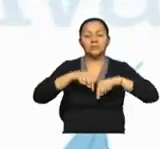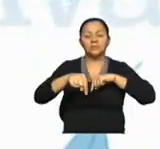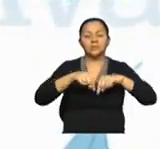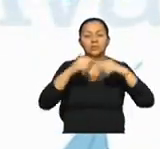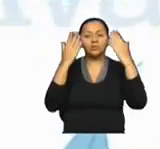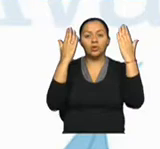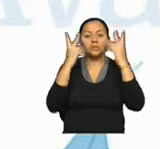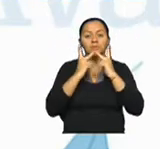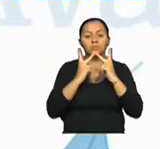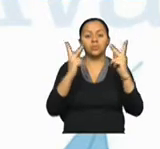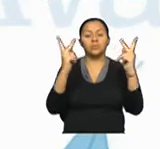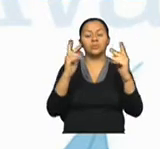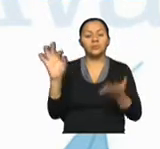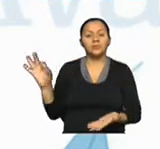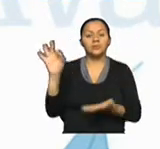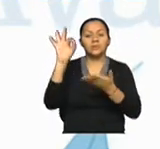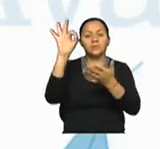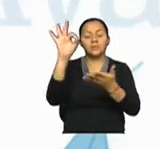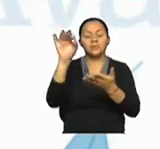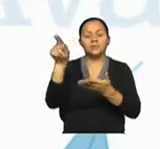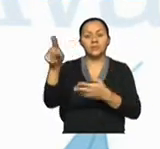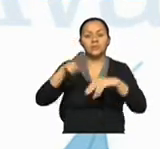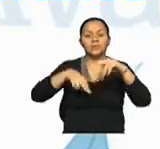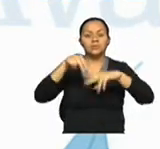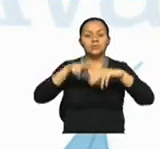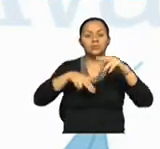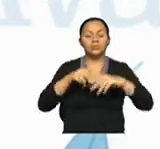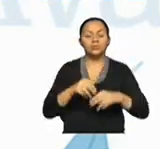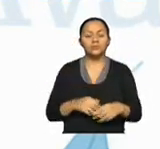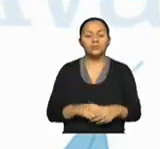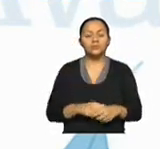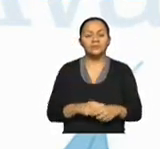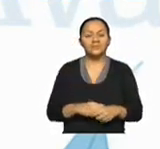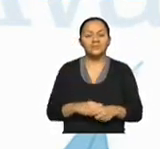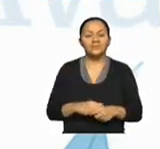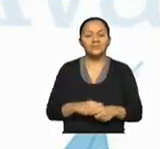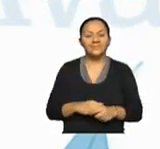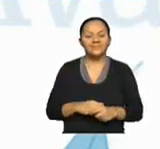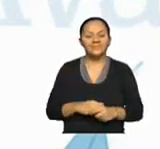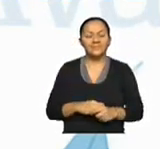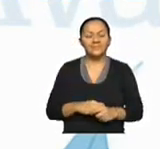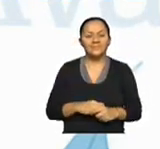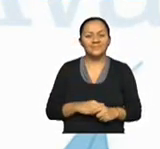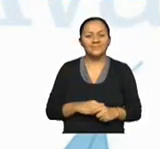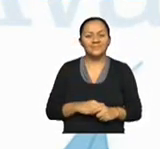Obras Públicas con representantes del sector de la construcción.